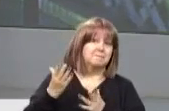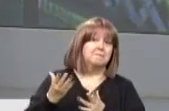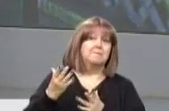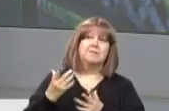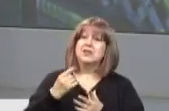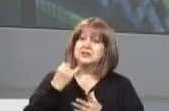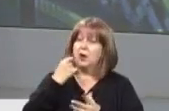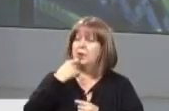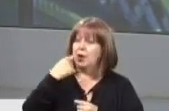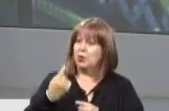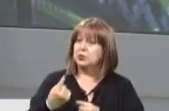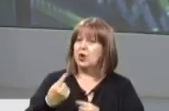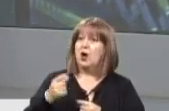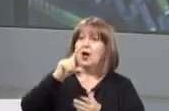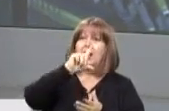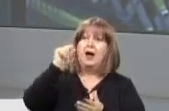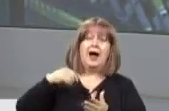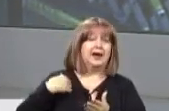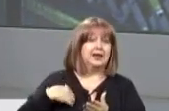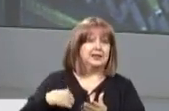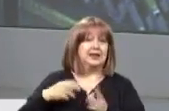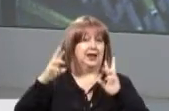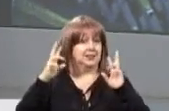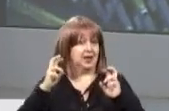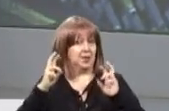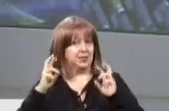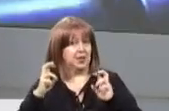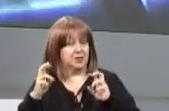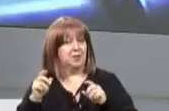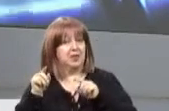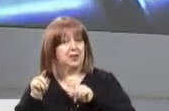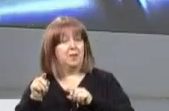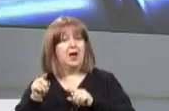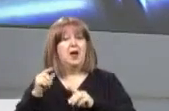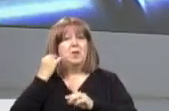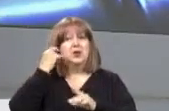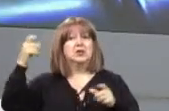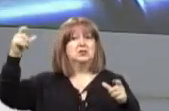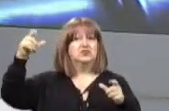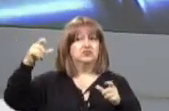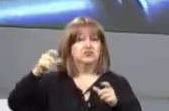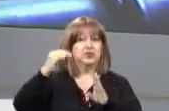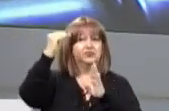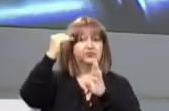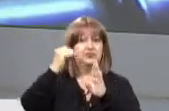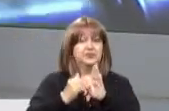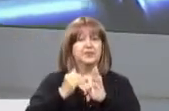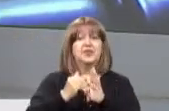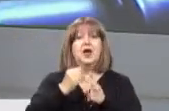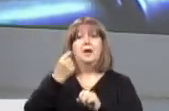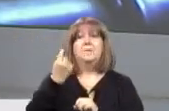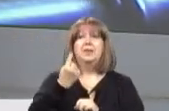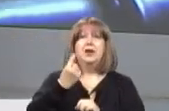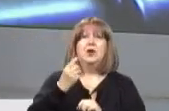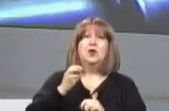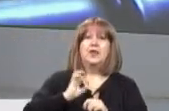algunos hábitos? En la Argentina se habla mucho de estos temas y golpeó muy fuerte cuando cayeron. Hubo dos, una fue Luna a principios de